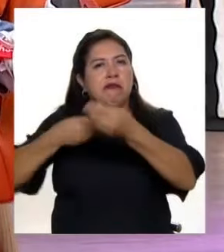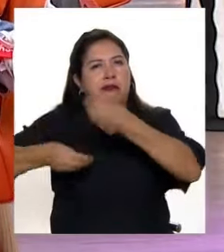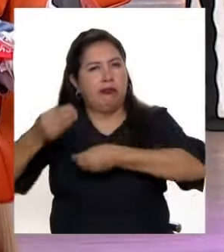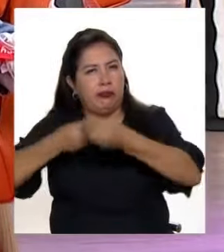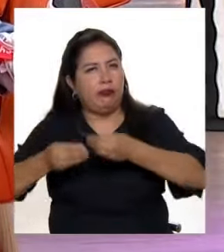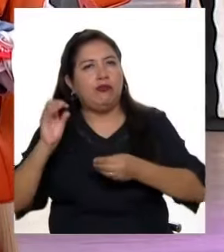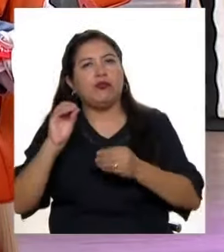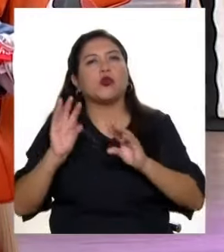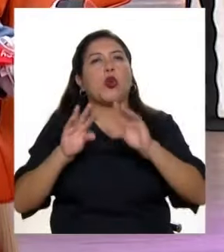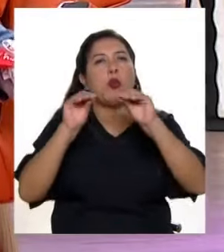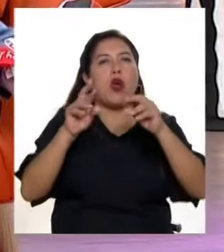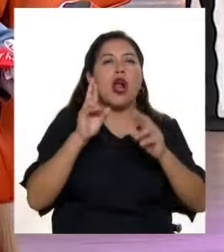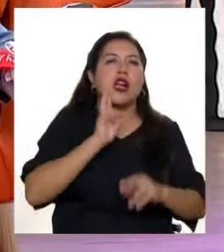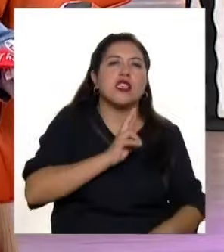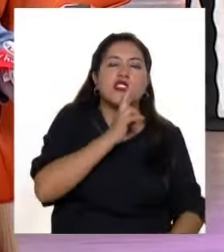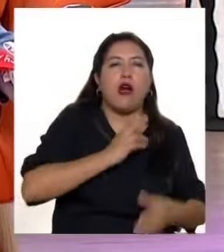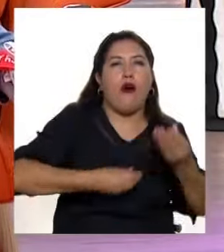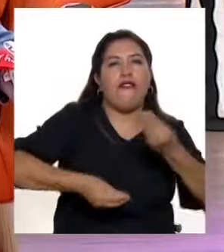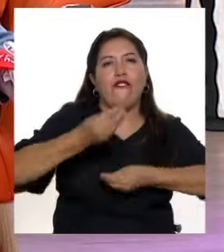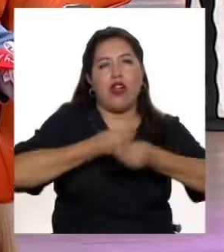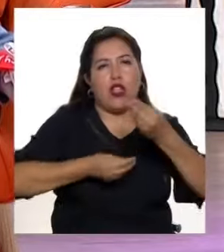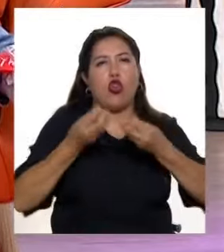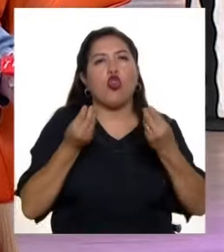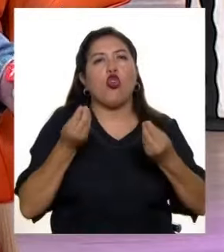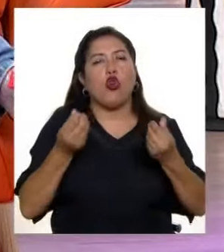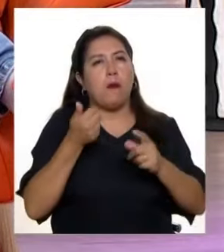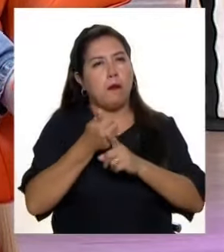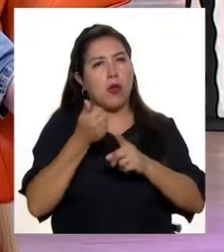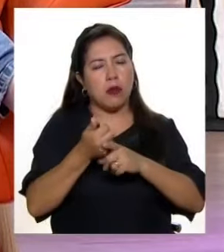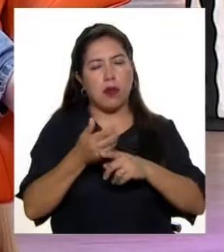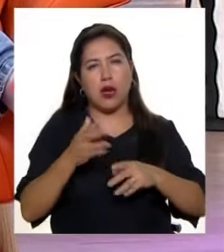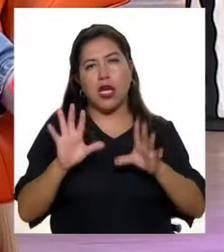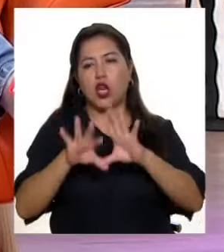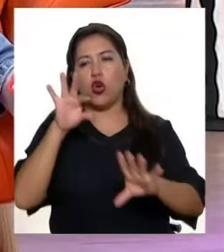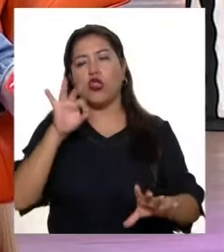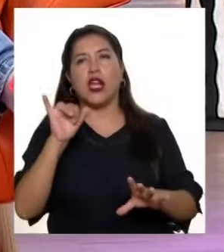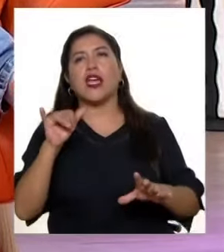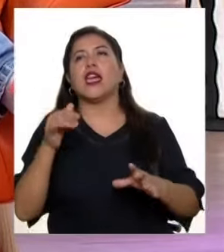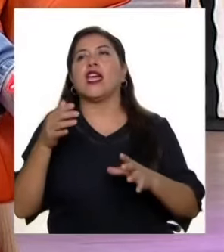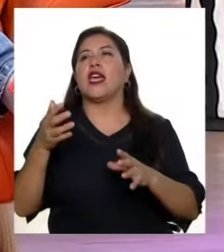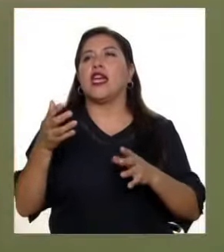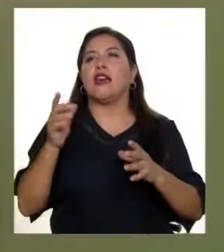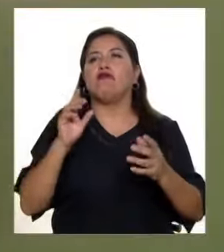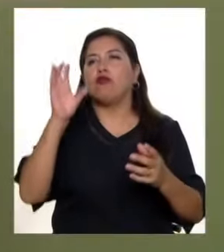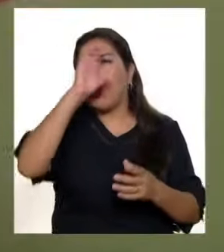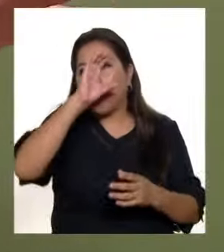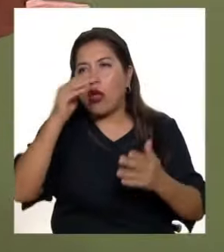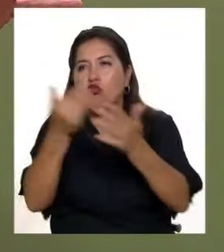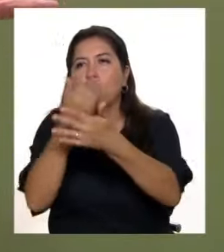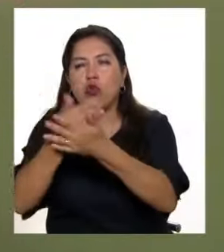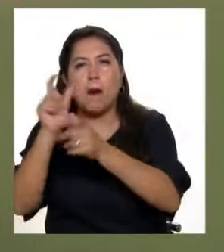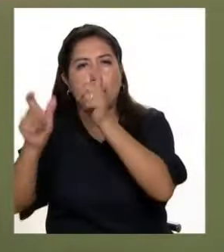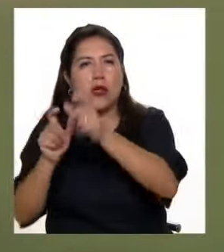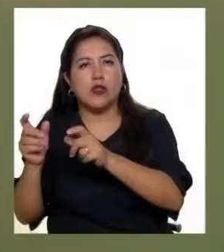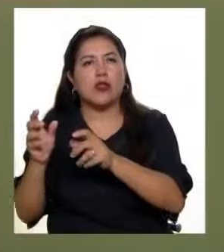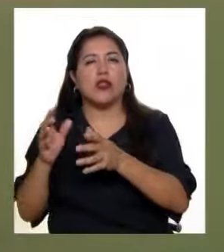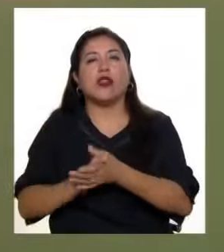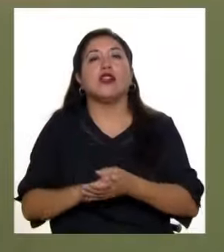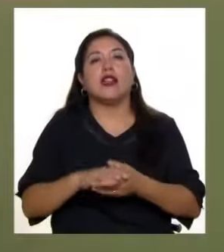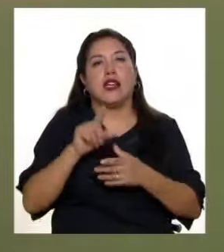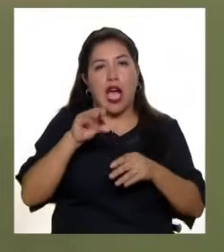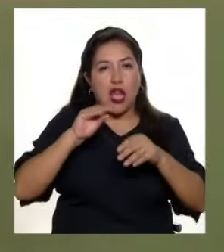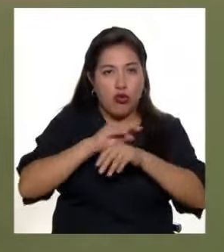ha puesto su restaurancito, cómo poder encontrar y captar nuevos clientes. Eso, entonces tienes pauta publicitaria, tienes